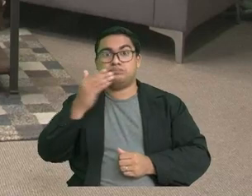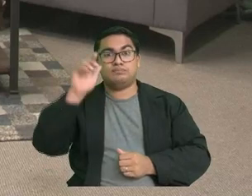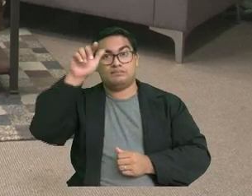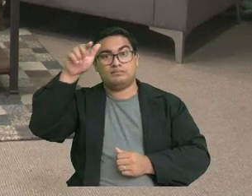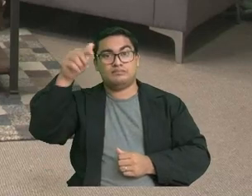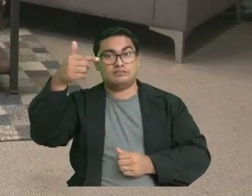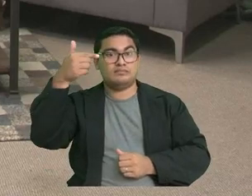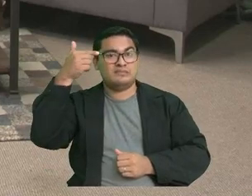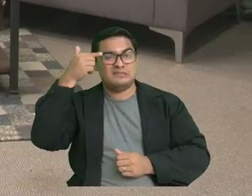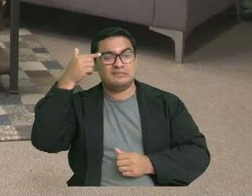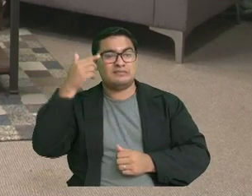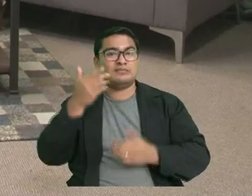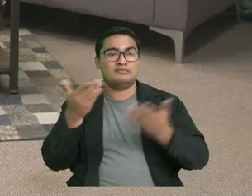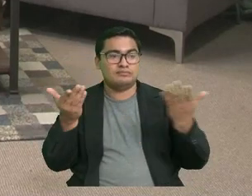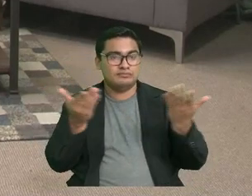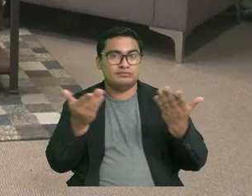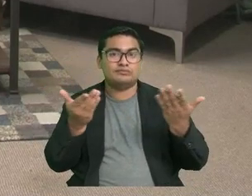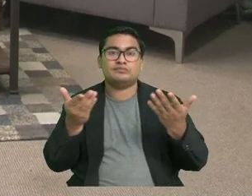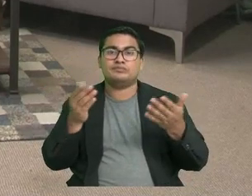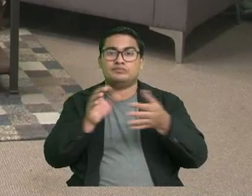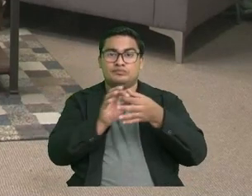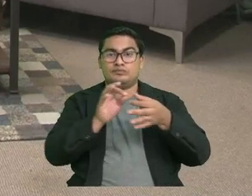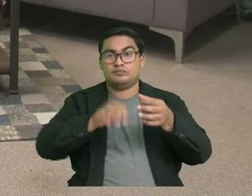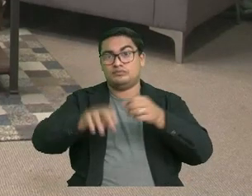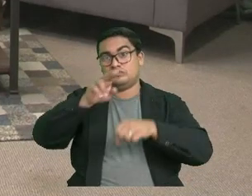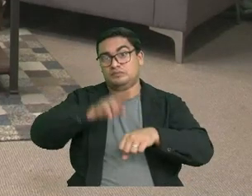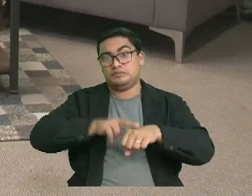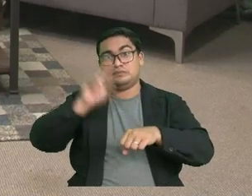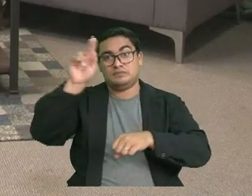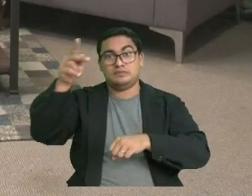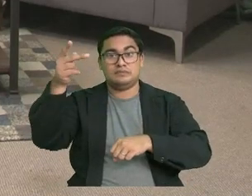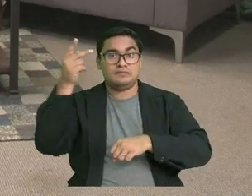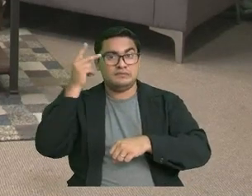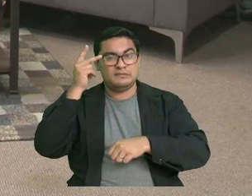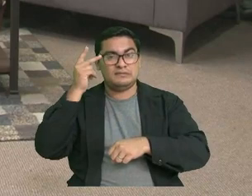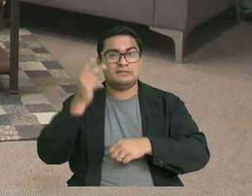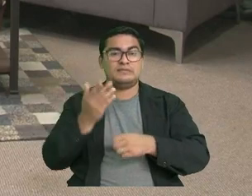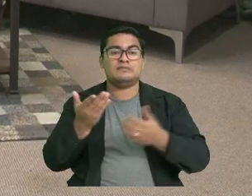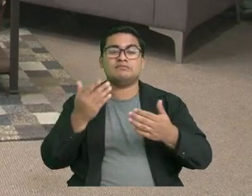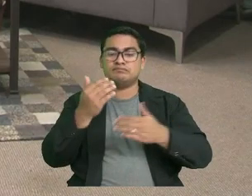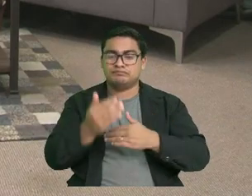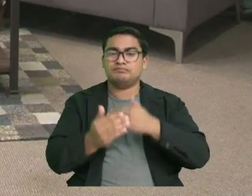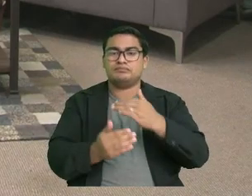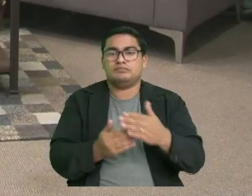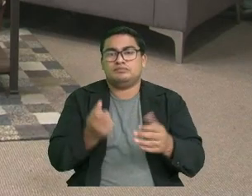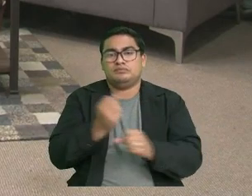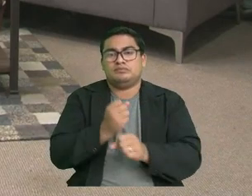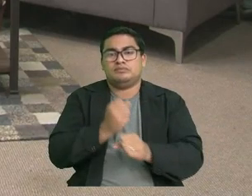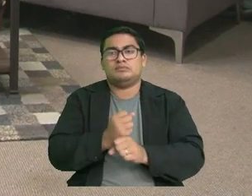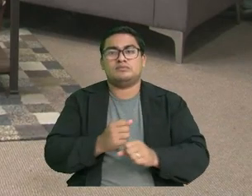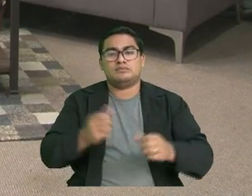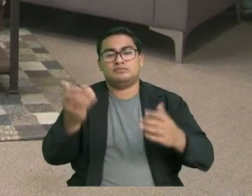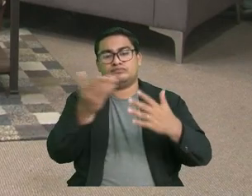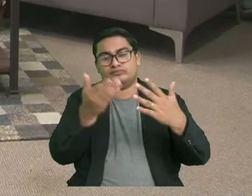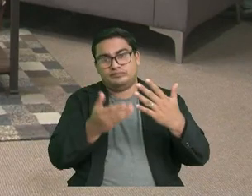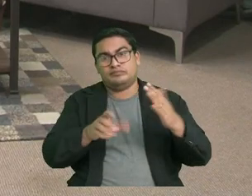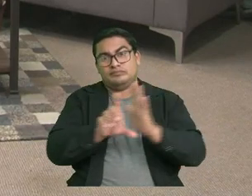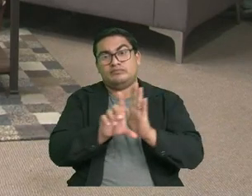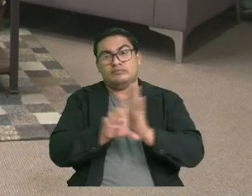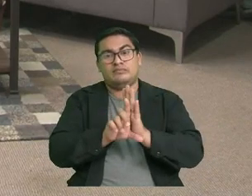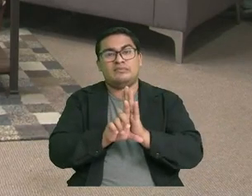política de nuestro gobierno de reconciliación y unidad nacional de ir trabajando un marco